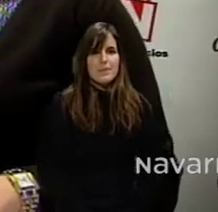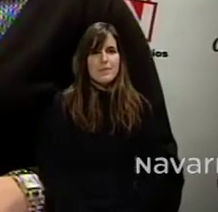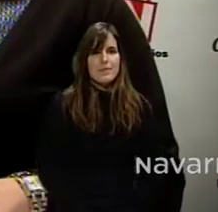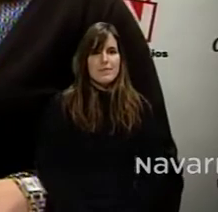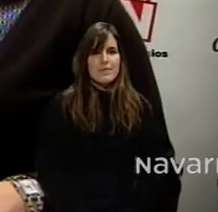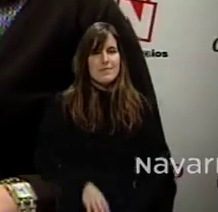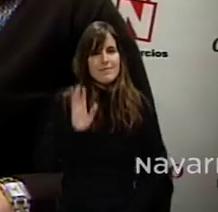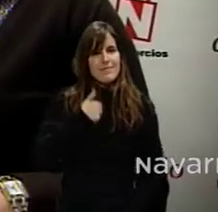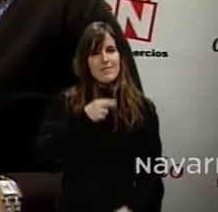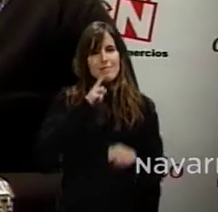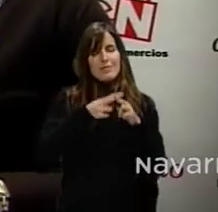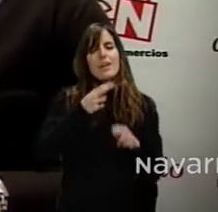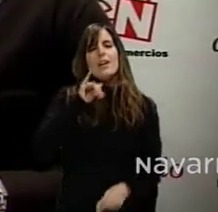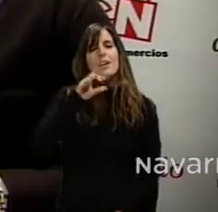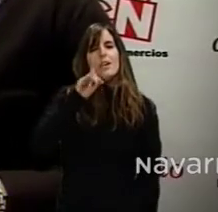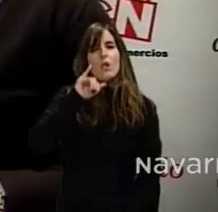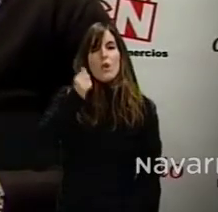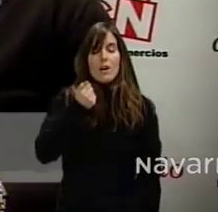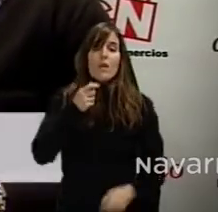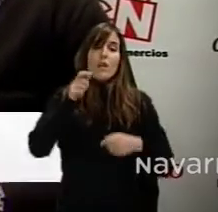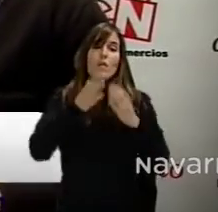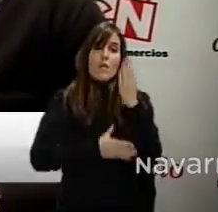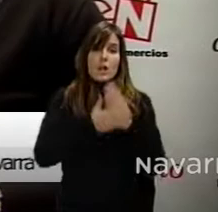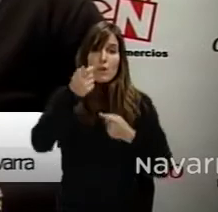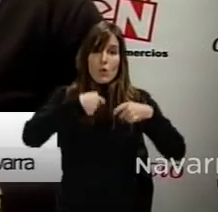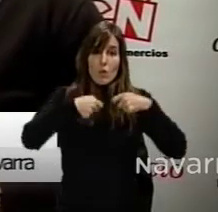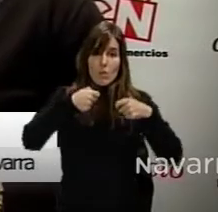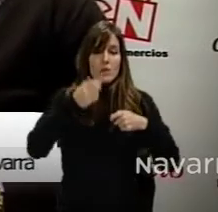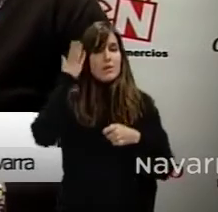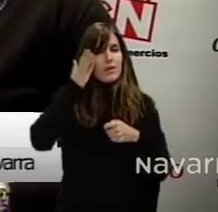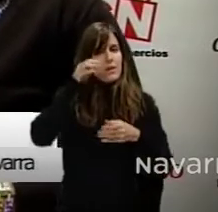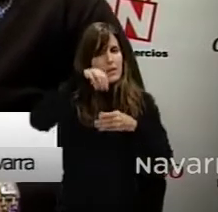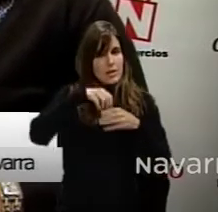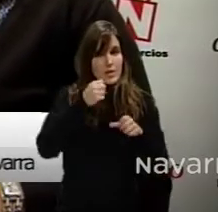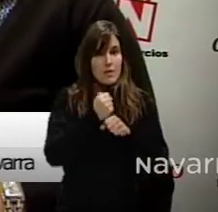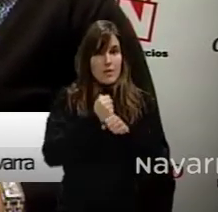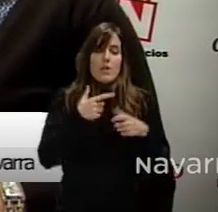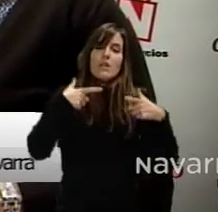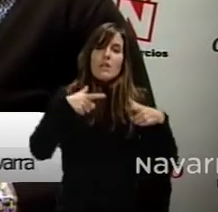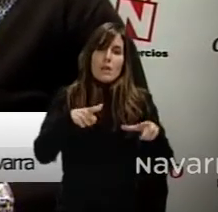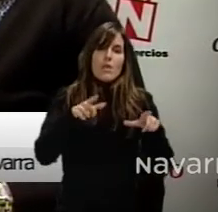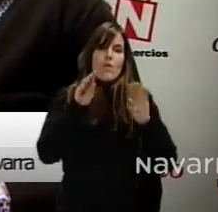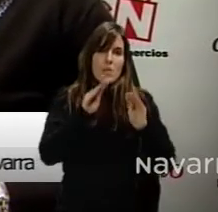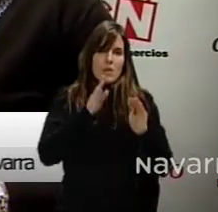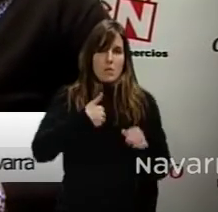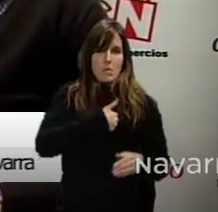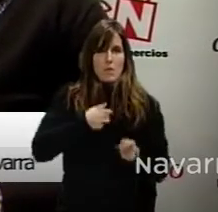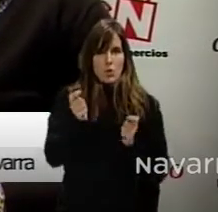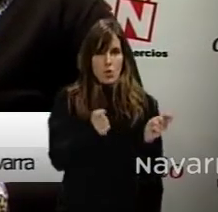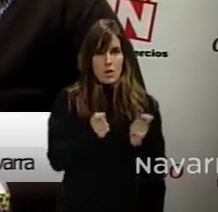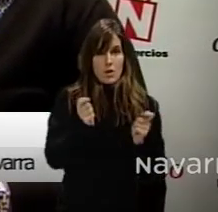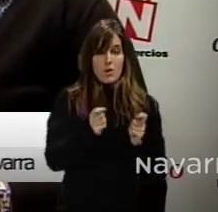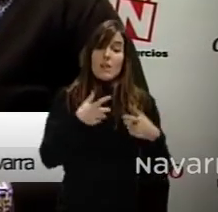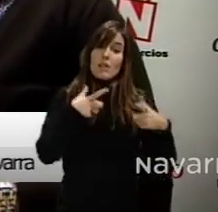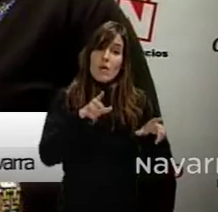Soy Idoia Pozo trabajo en Federación de Comercios de Navarra y coordino el Departamento de Formación el cual lleva en marcha desde